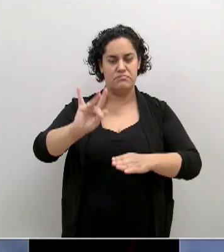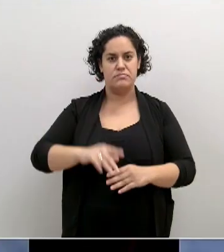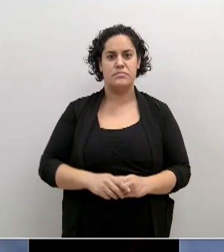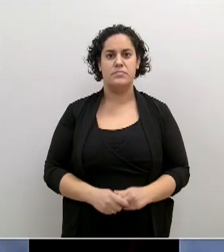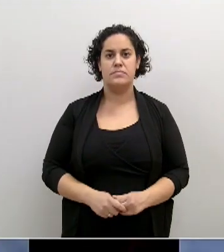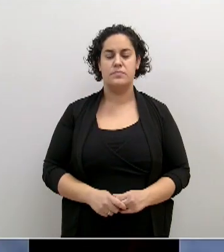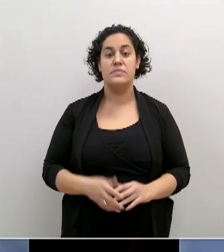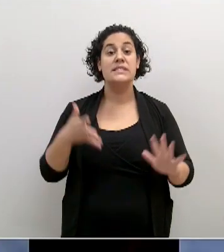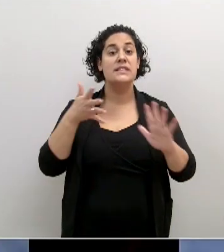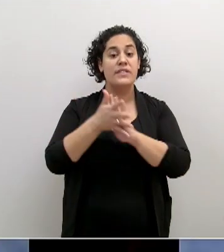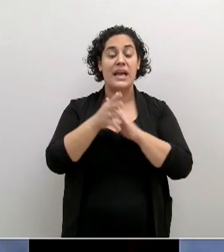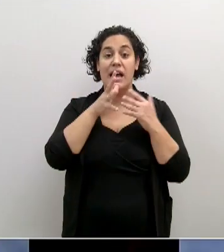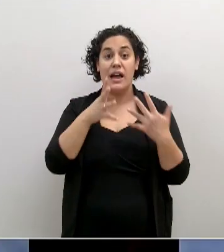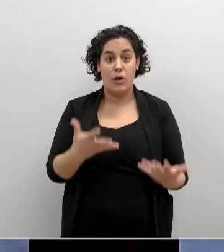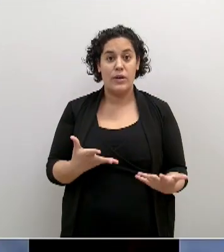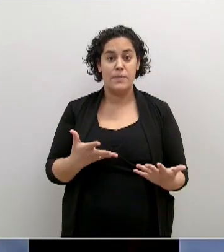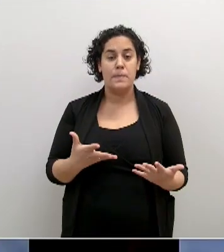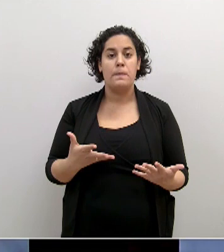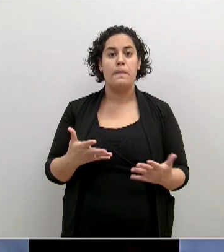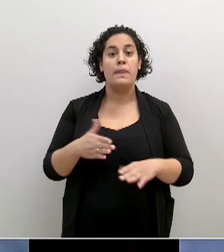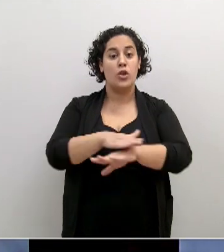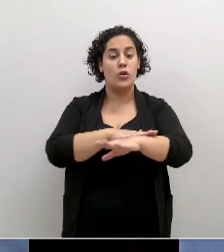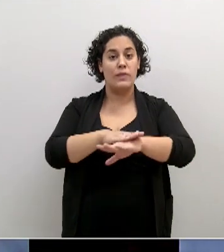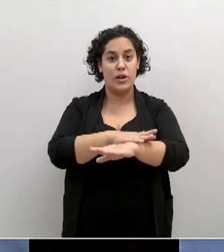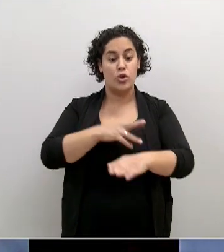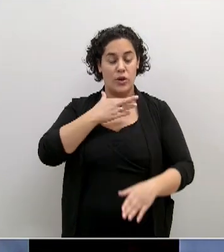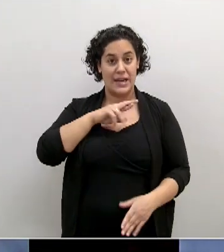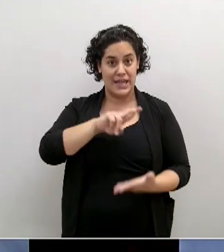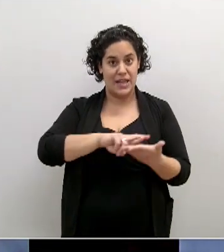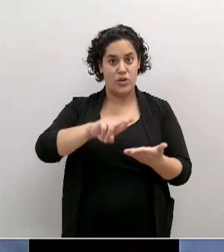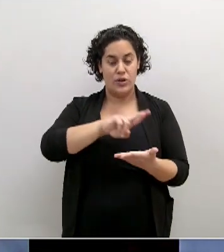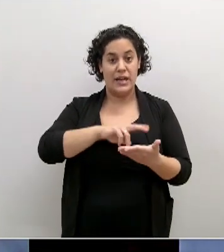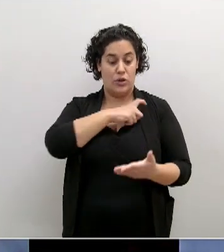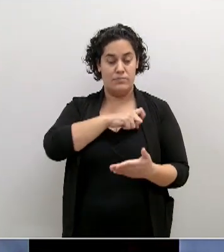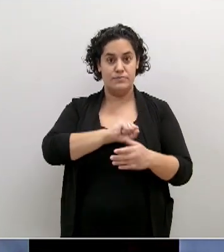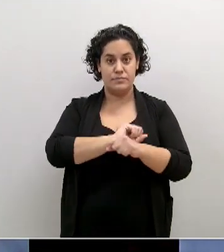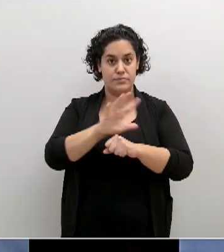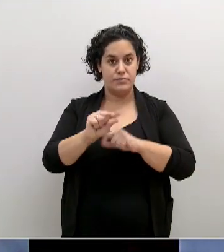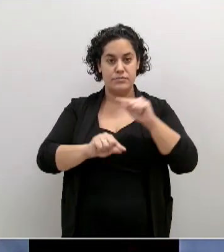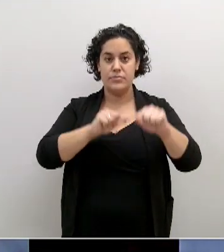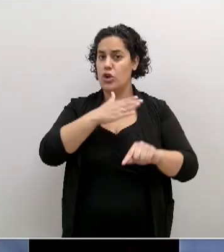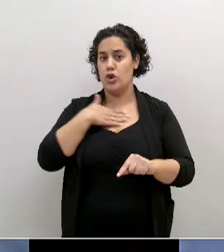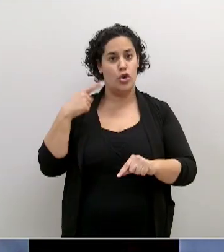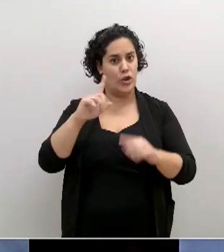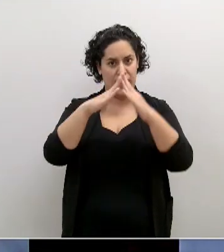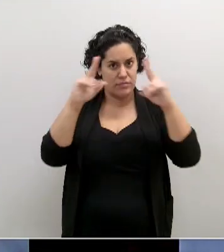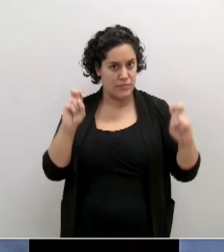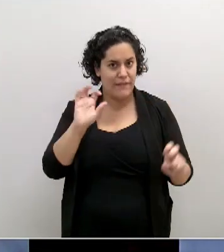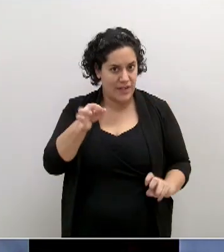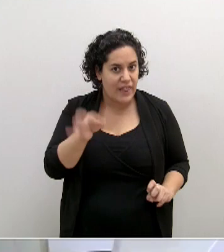estos momentos al Gobierno regional, al Comité COVID, no les gustaría confinar domiciliariamente a los murcianos en su